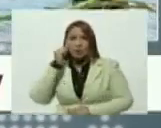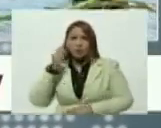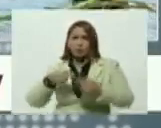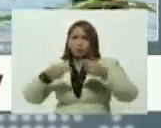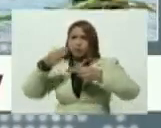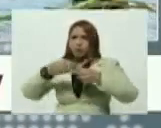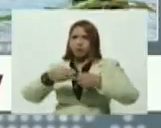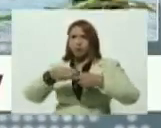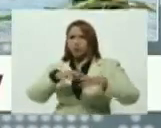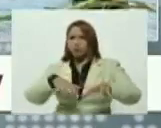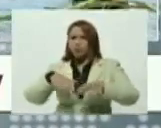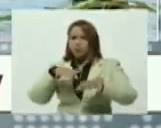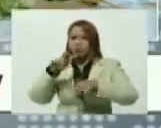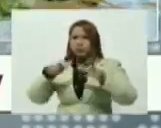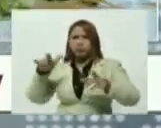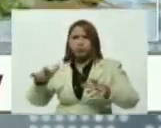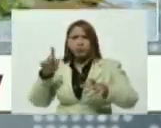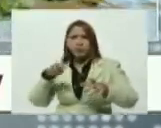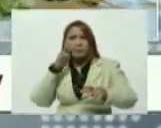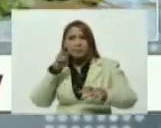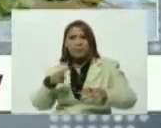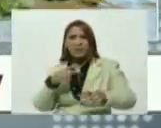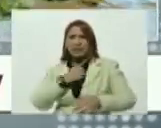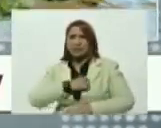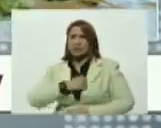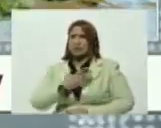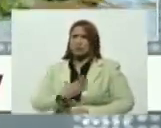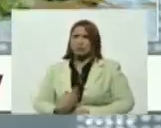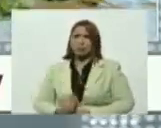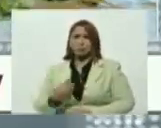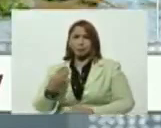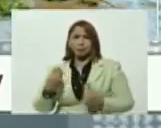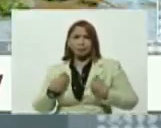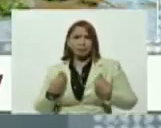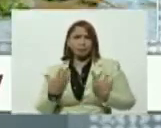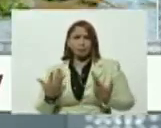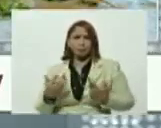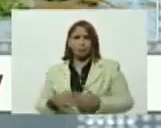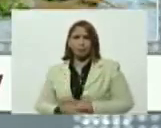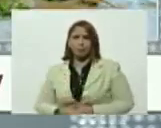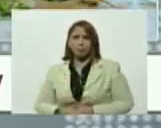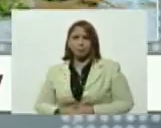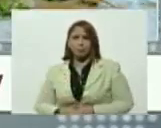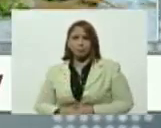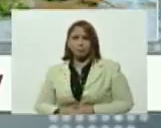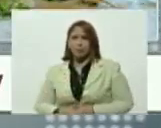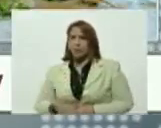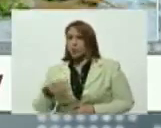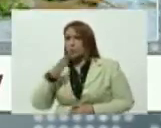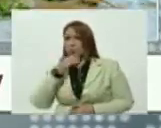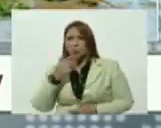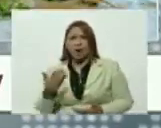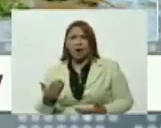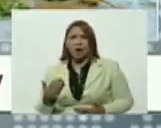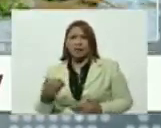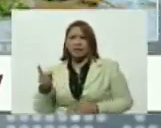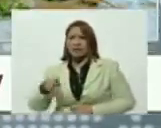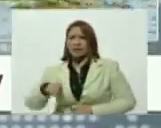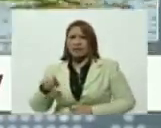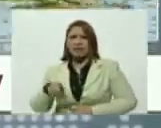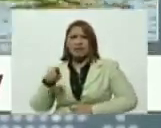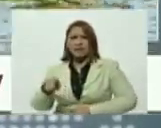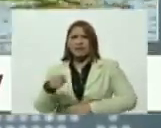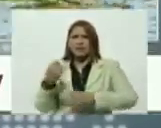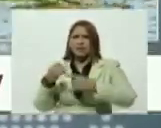su maquinaria, su personal, y ve un drama como el que se está viviendo en ese momento, y no contar con esas herramientas para poder salvar